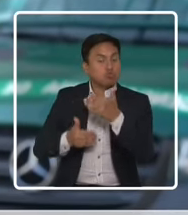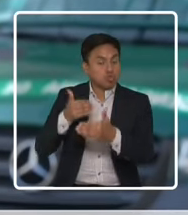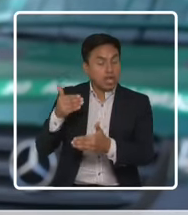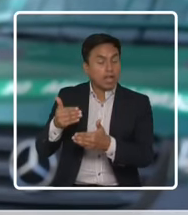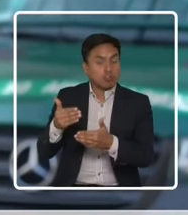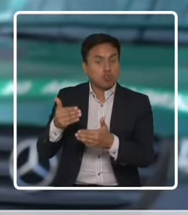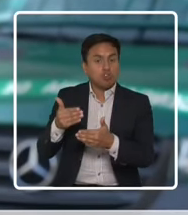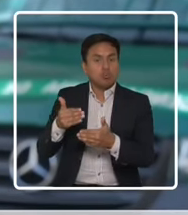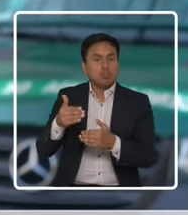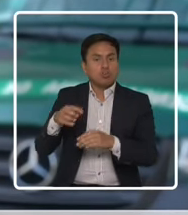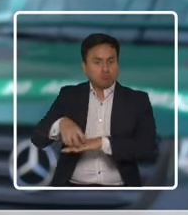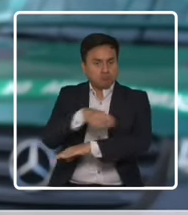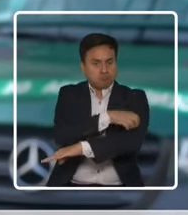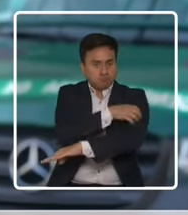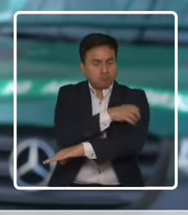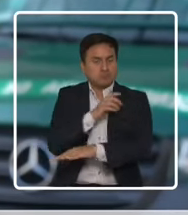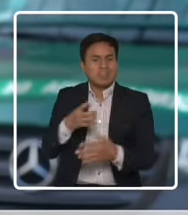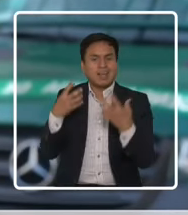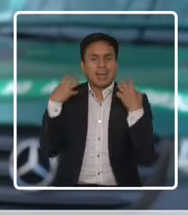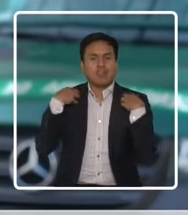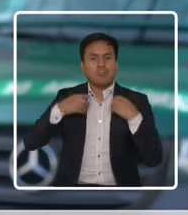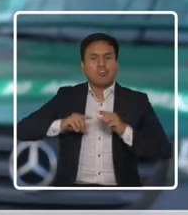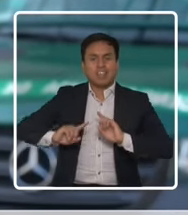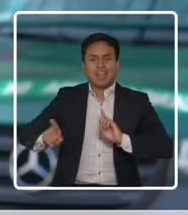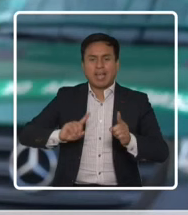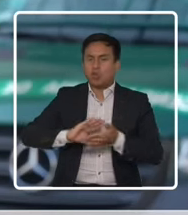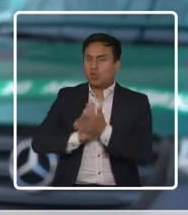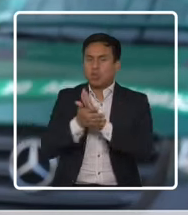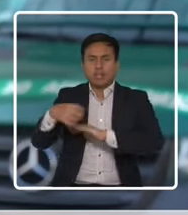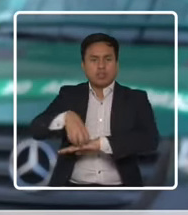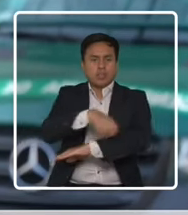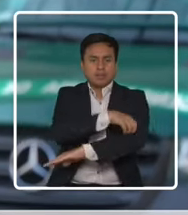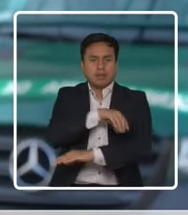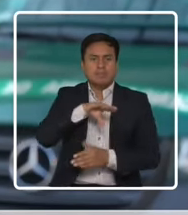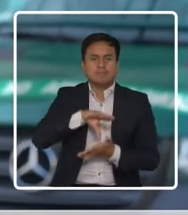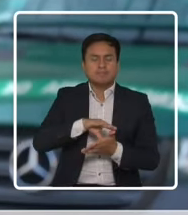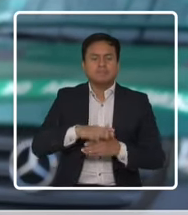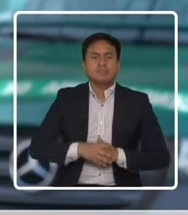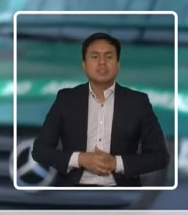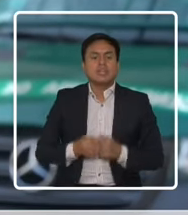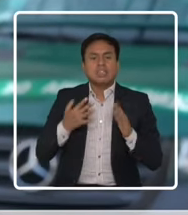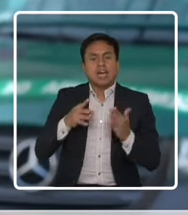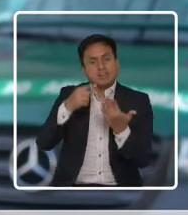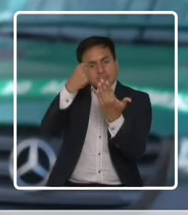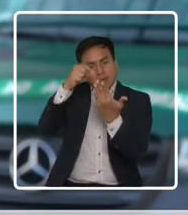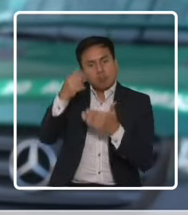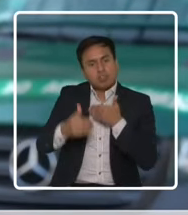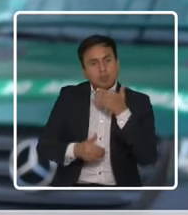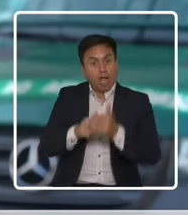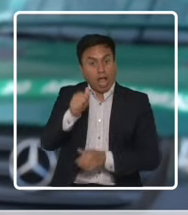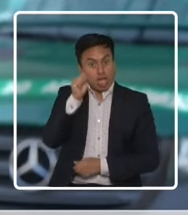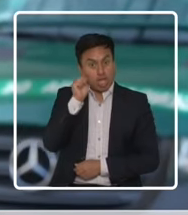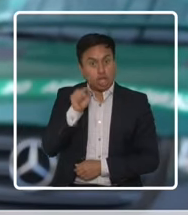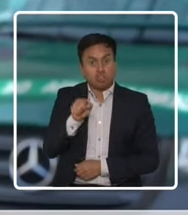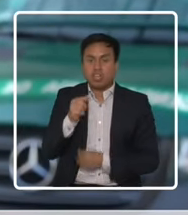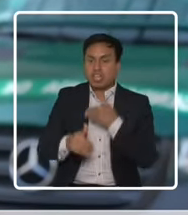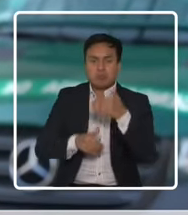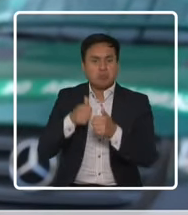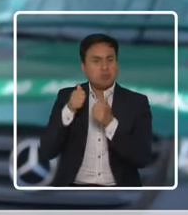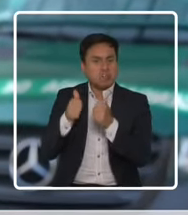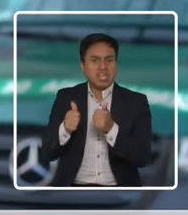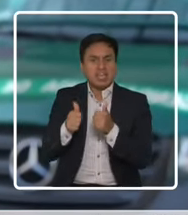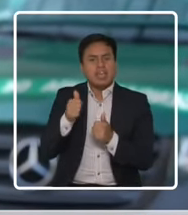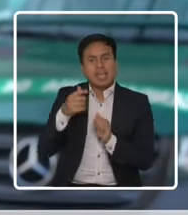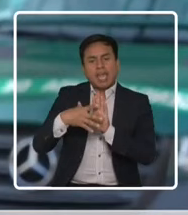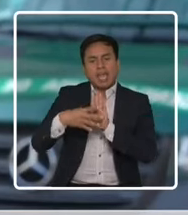funcionando descentralizadamente a cargo de los delegados en todas las regiones del país. Estuvimos revisando su funcionamiento ayer y eso está andando muy bien.